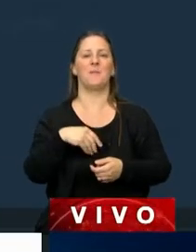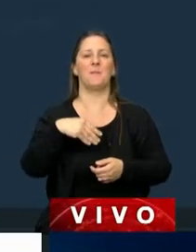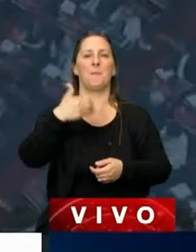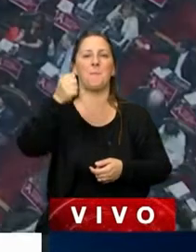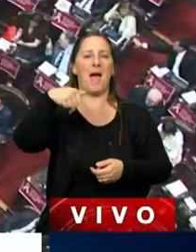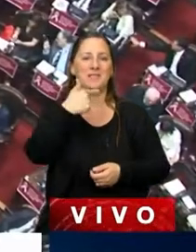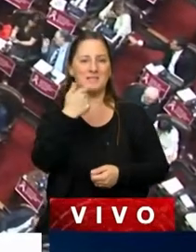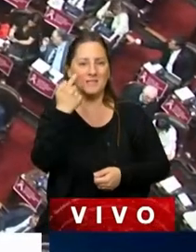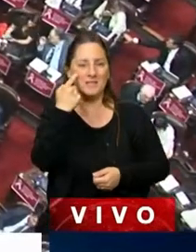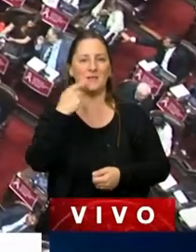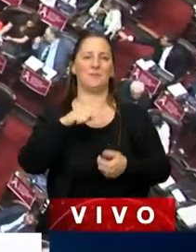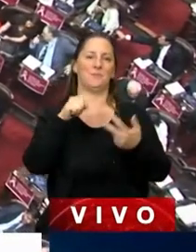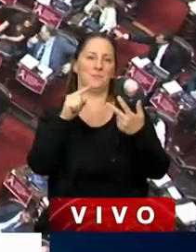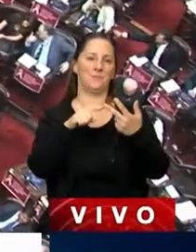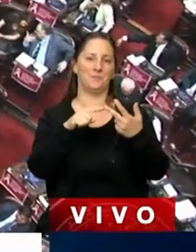Mansi,